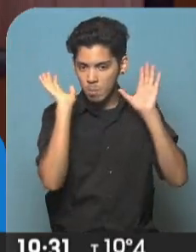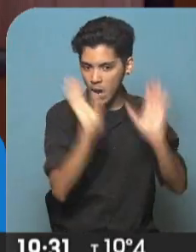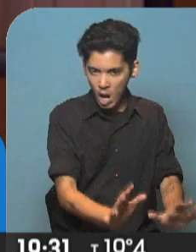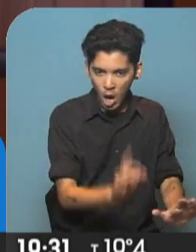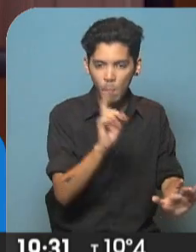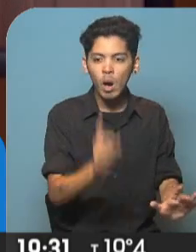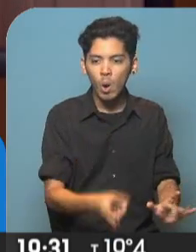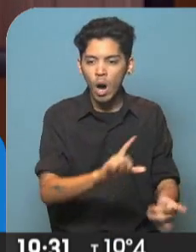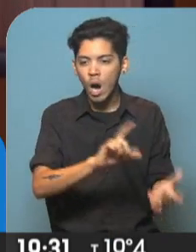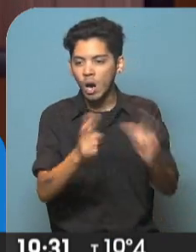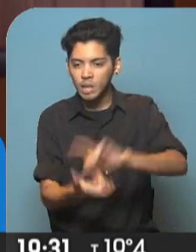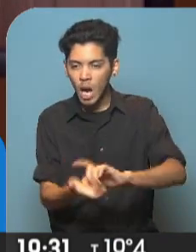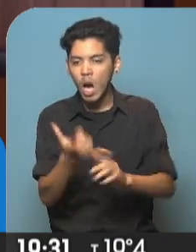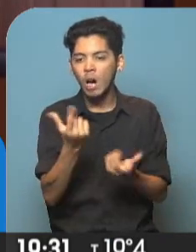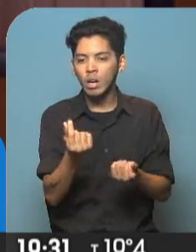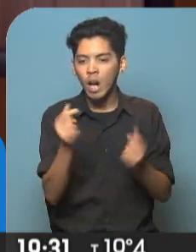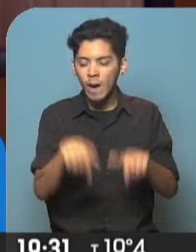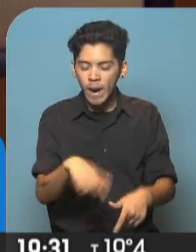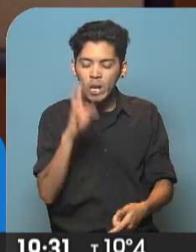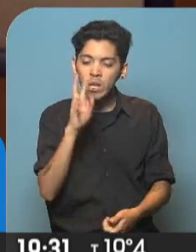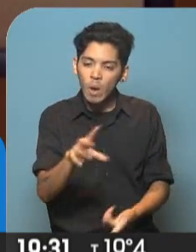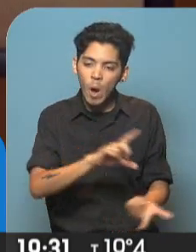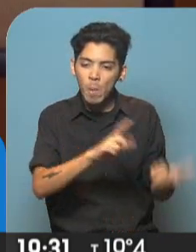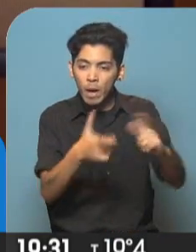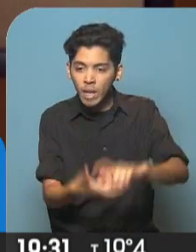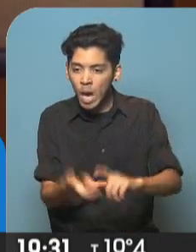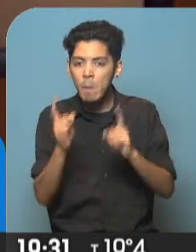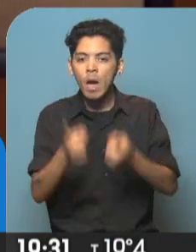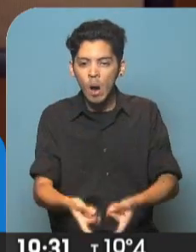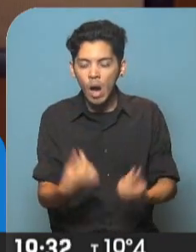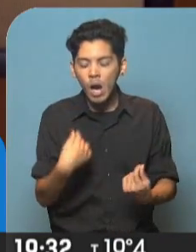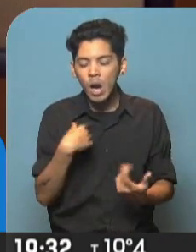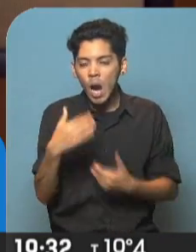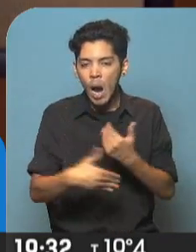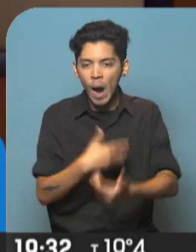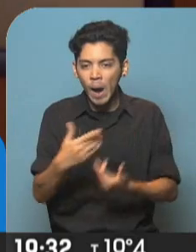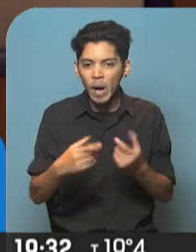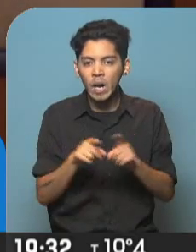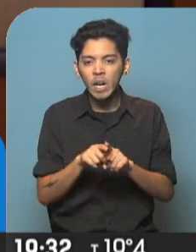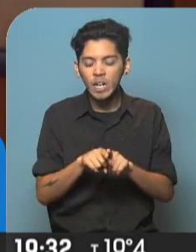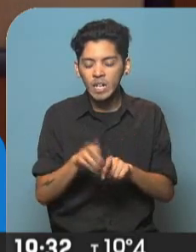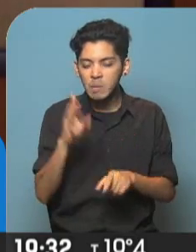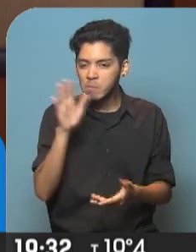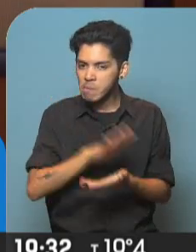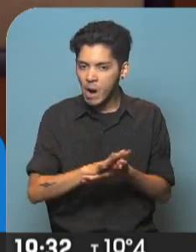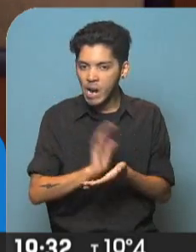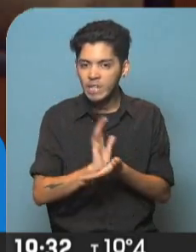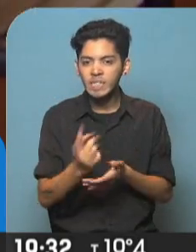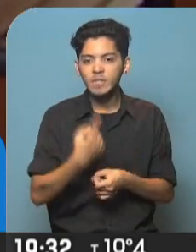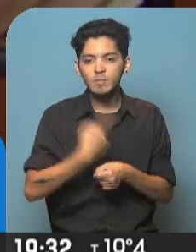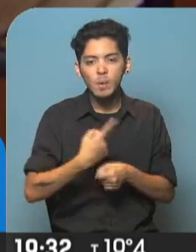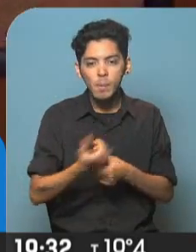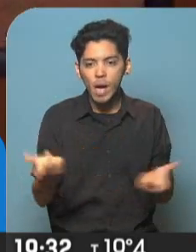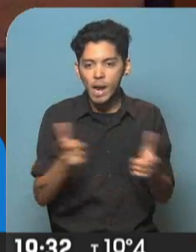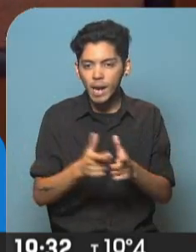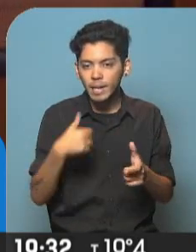tuvo un pasaje a precios lo que está viendo ahora es un pasaje pero es un poco menor cuantía en lo que genera que va a ser un poco menor a lo que se observó en la primera parte del